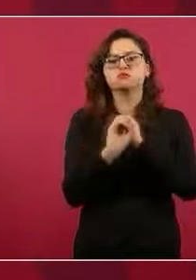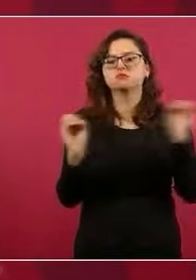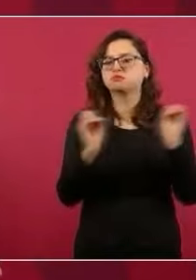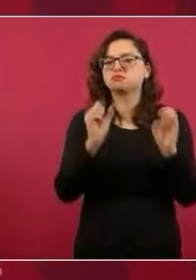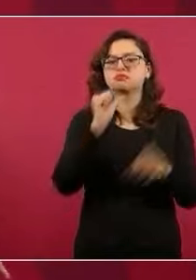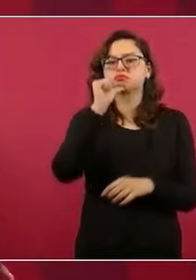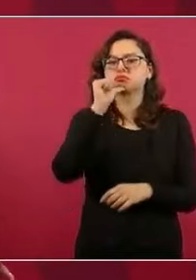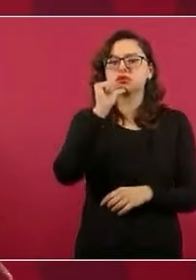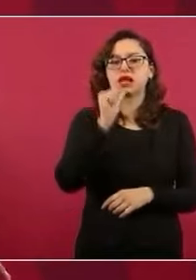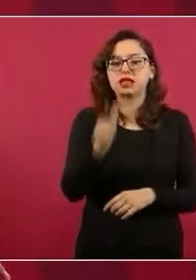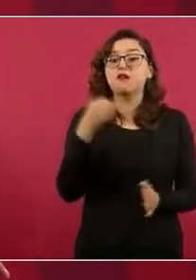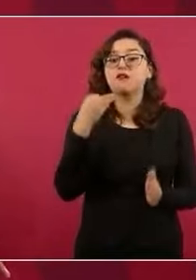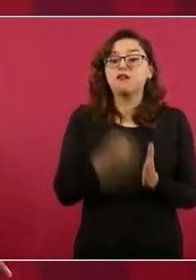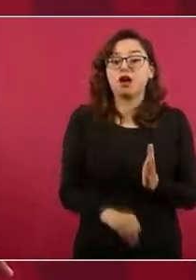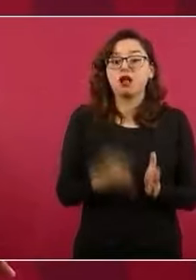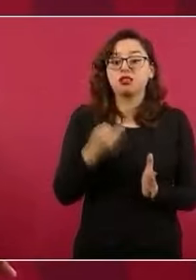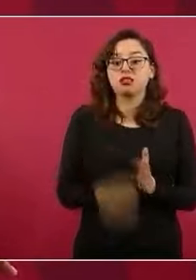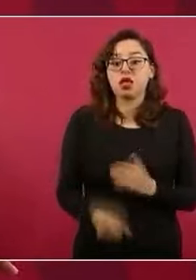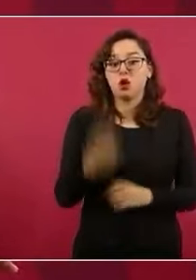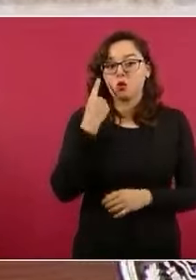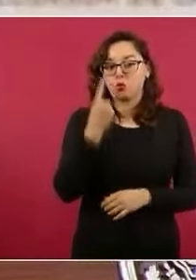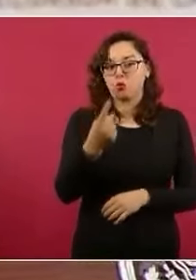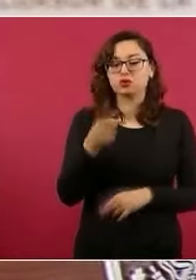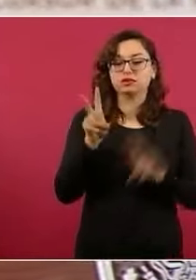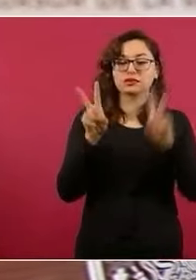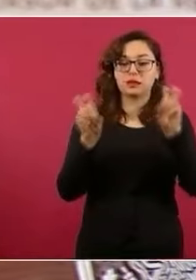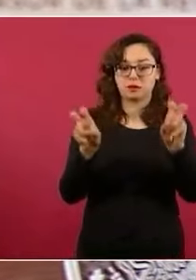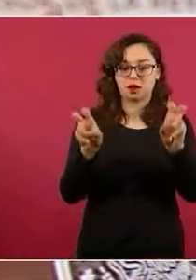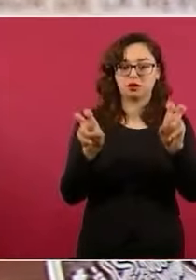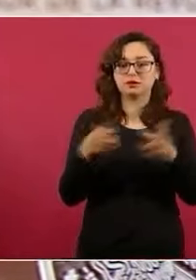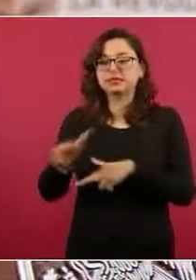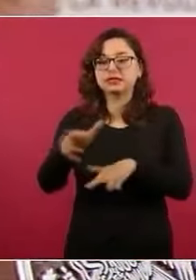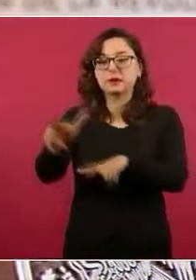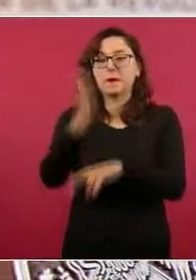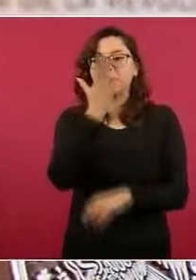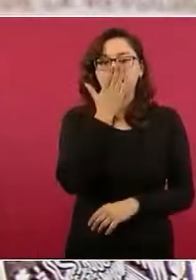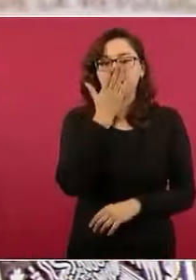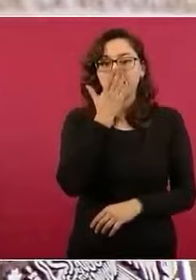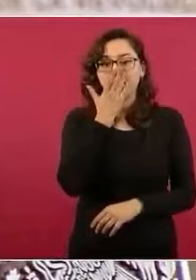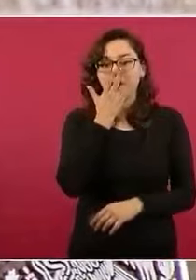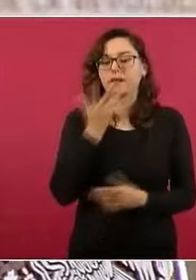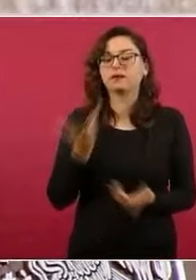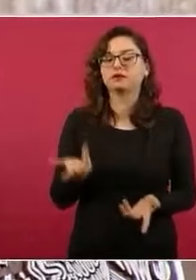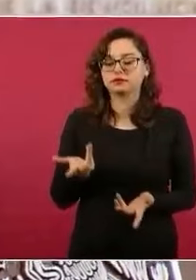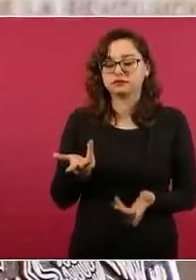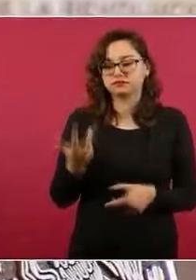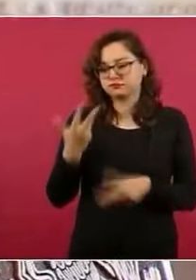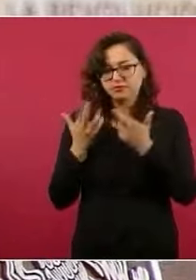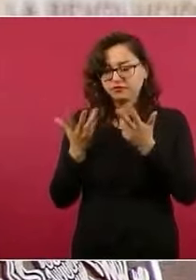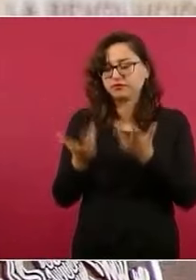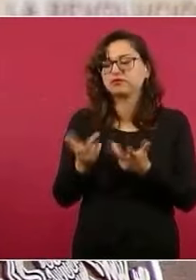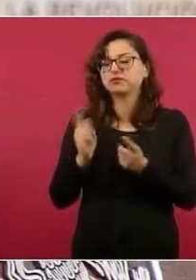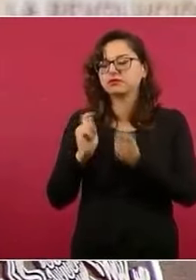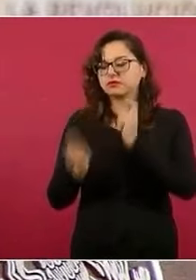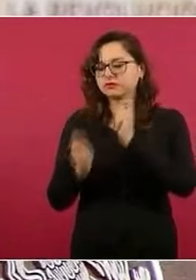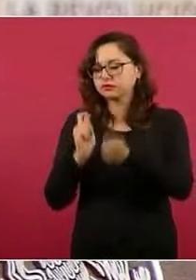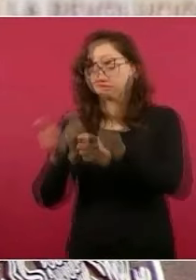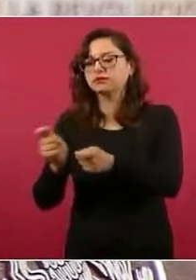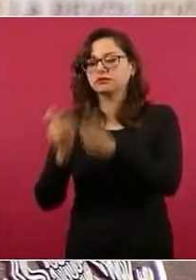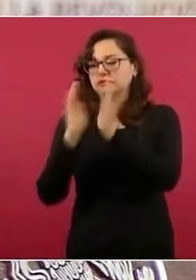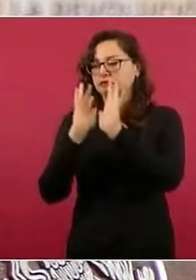problemas. Solo el pendiente del río Sonora, que ya estamos terminando los estudios para